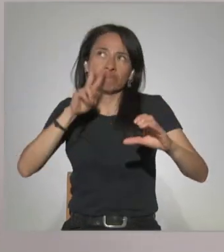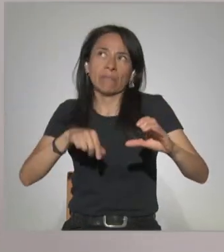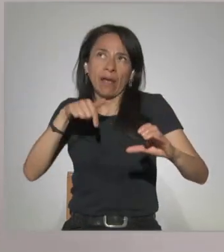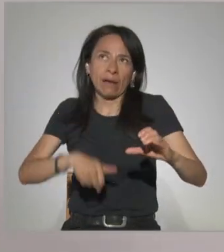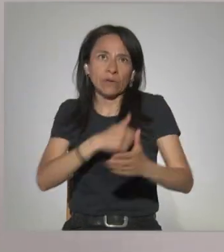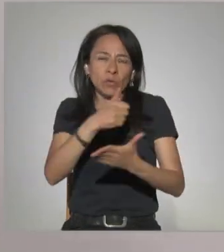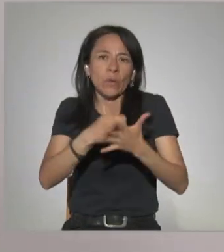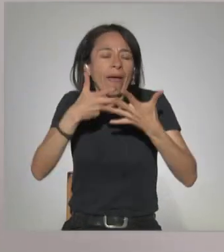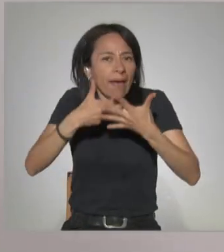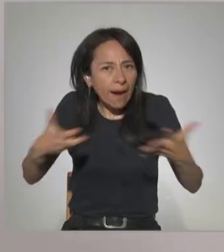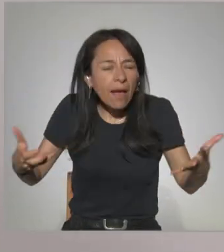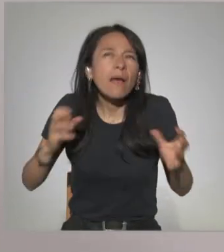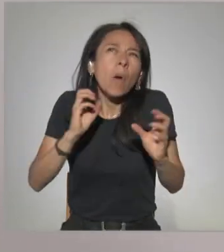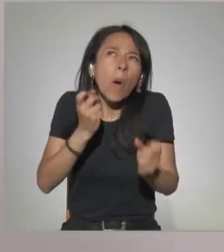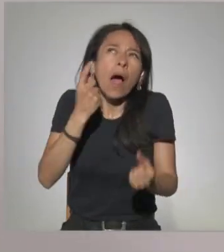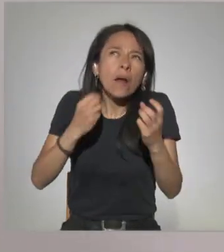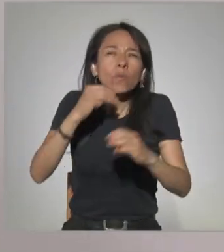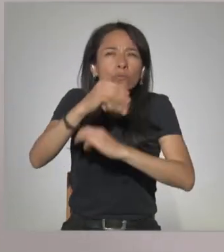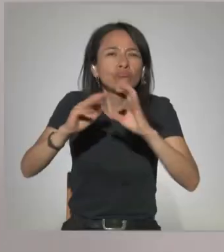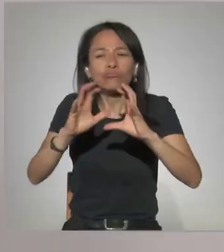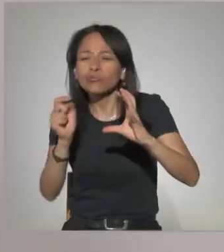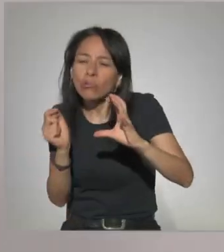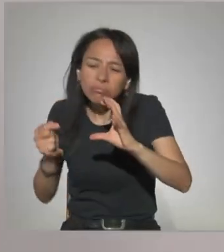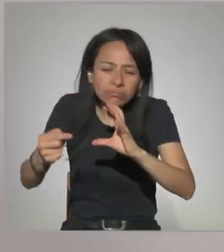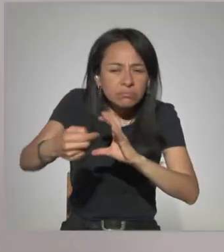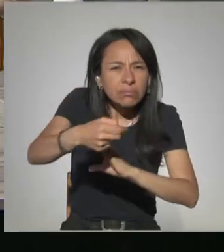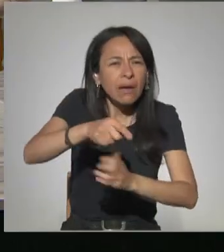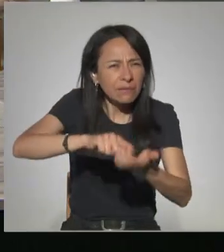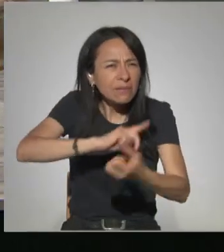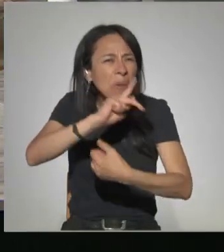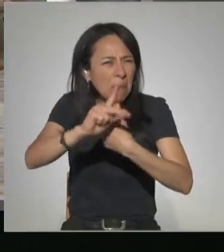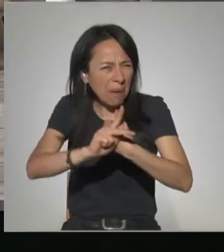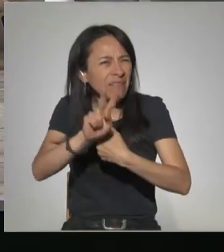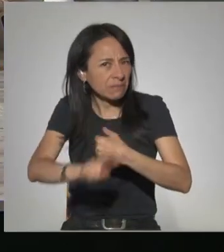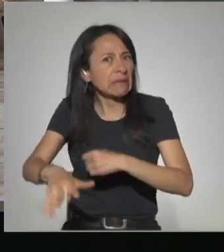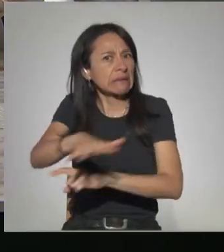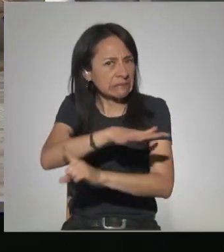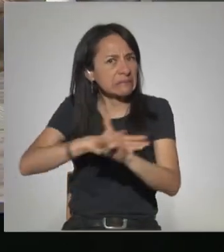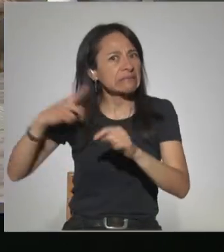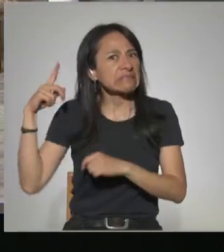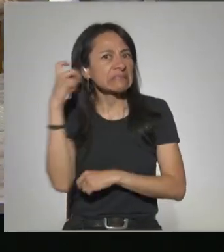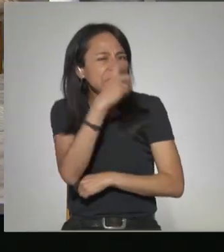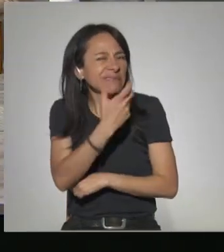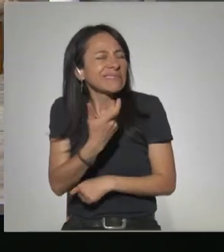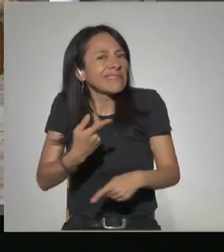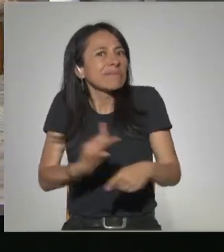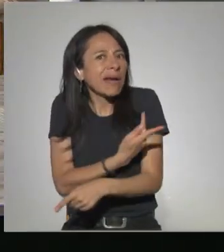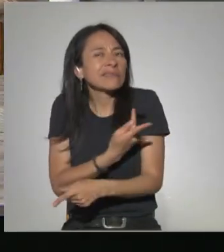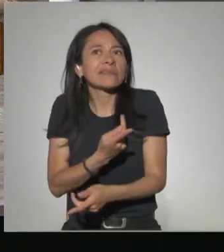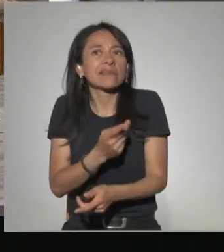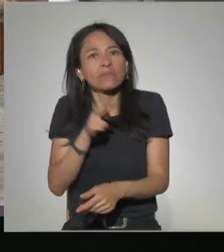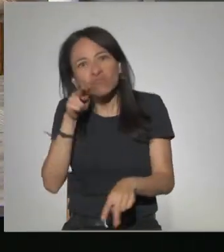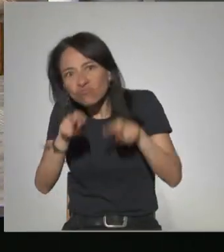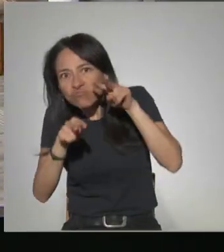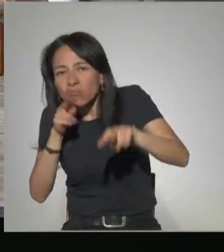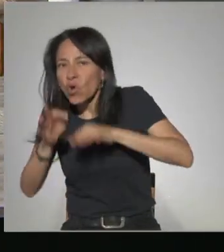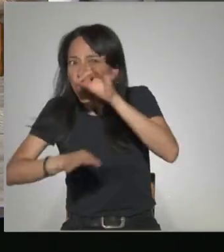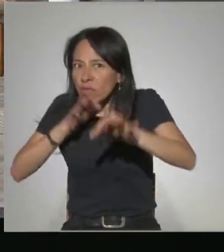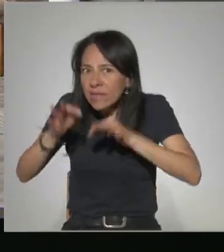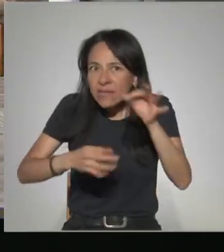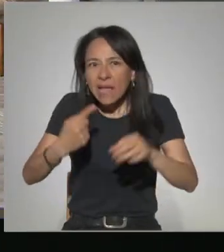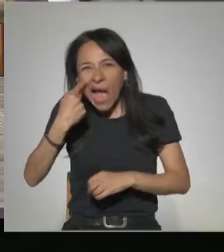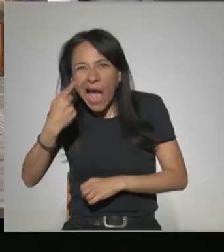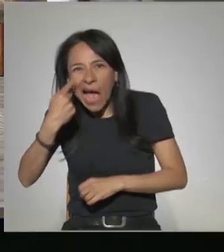están viviendo situaciones difíciles, ¿no? ¿Qué tanto afecta, por ejemplo, también las noticias, todo lo que vemos? Ahorita nos